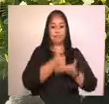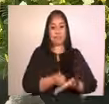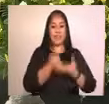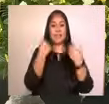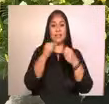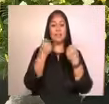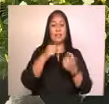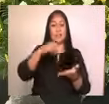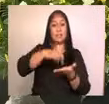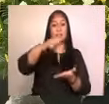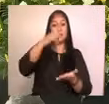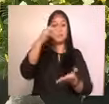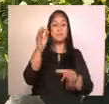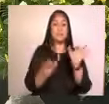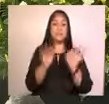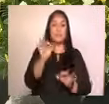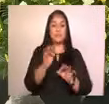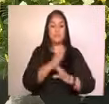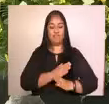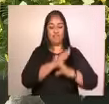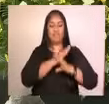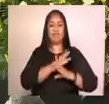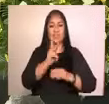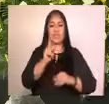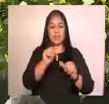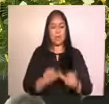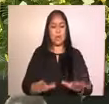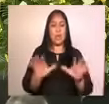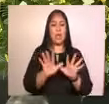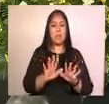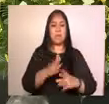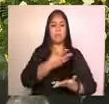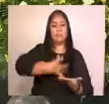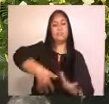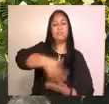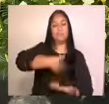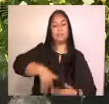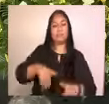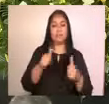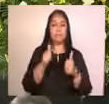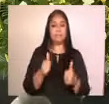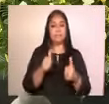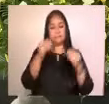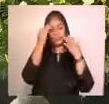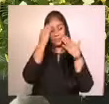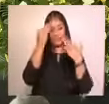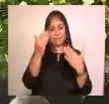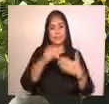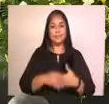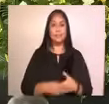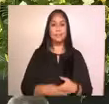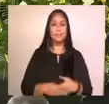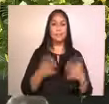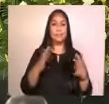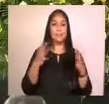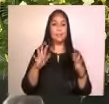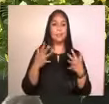país más justo, seguro y con un ambiente de sana convivencia. Muchas gracias.